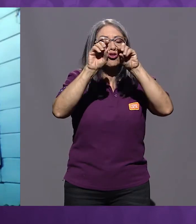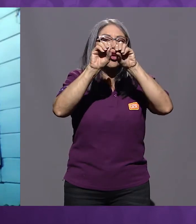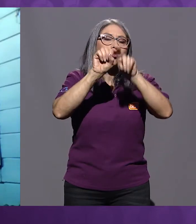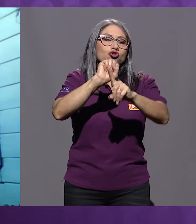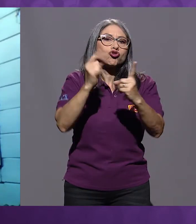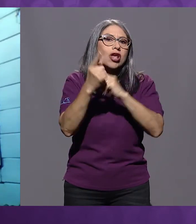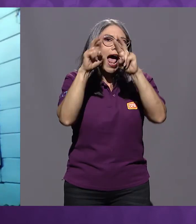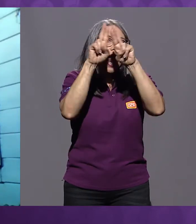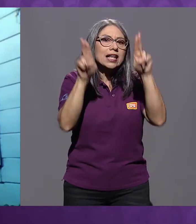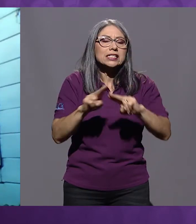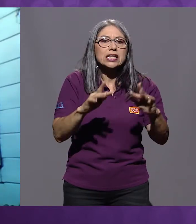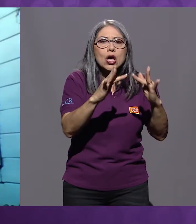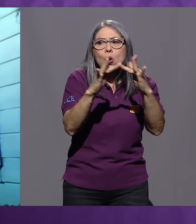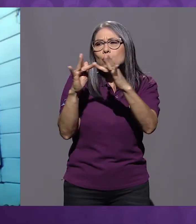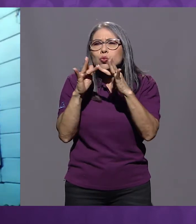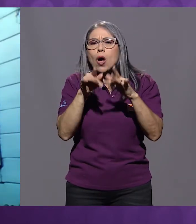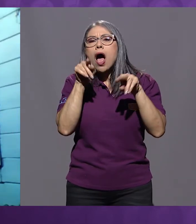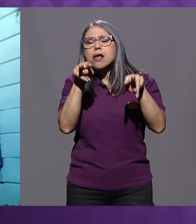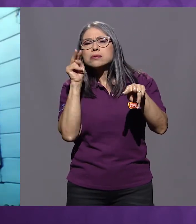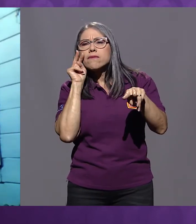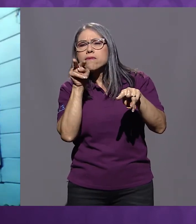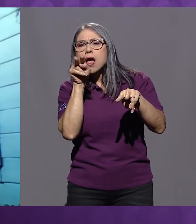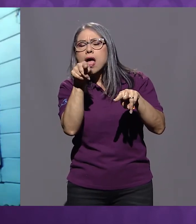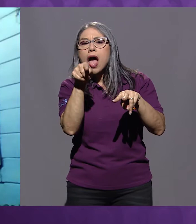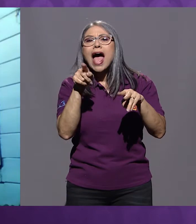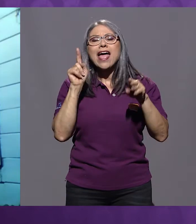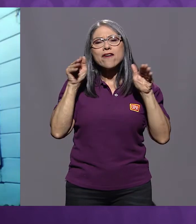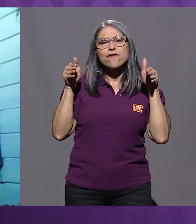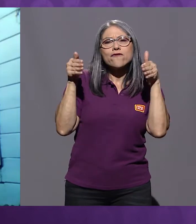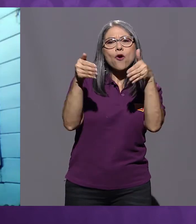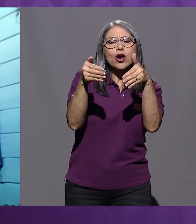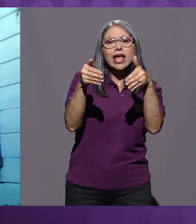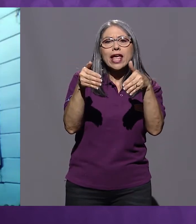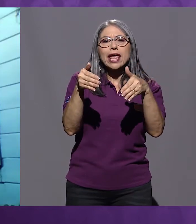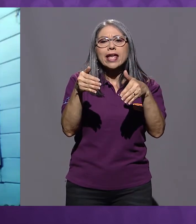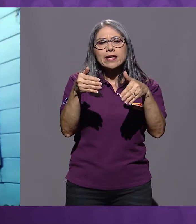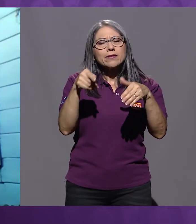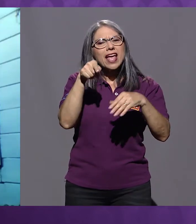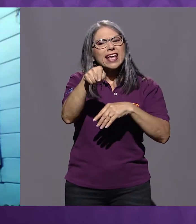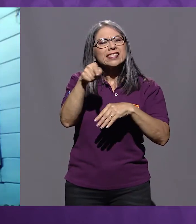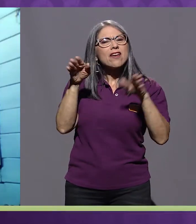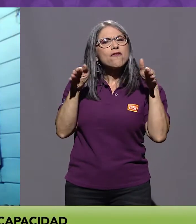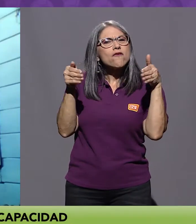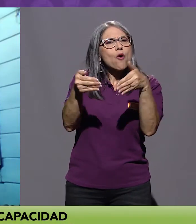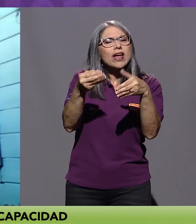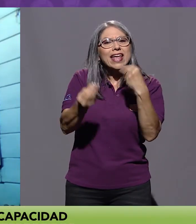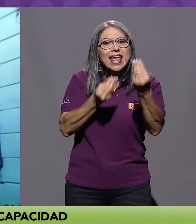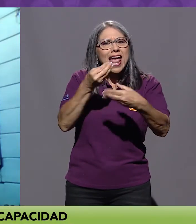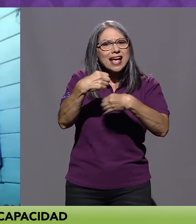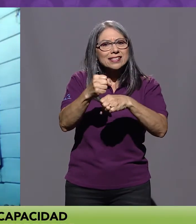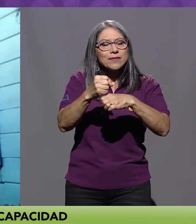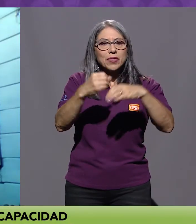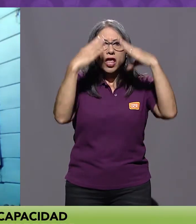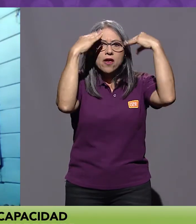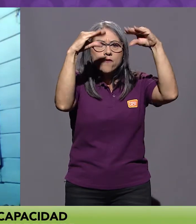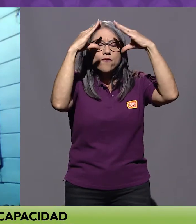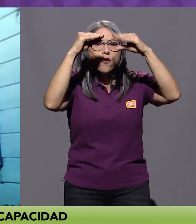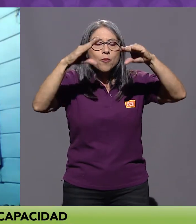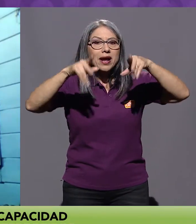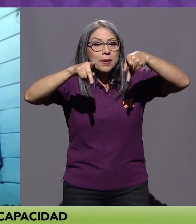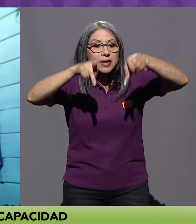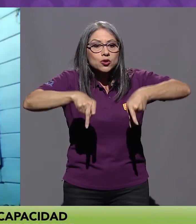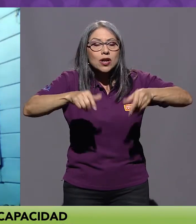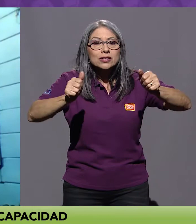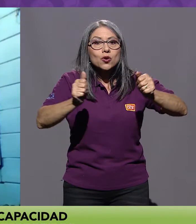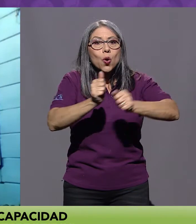maneja mucho lo que es este enfoque, dando a entender de que la población con discapacidad es población que solamente está para